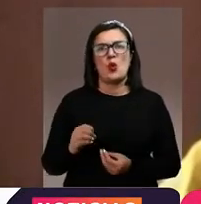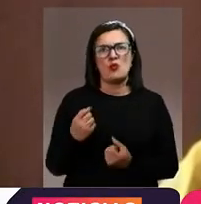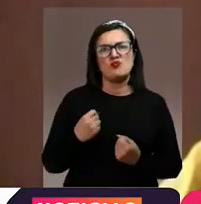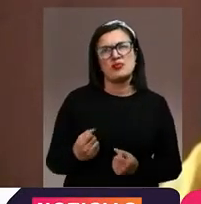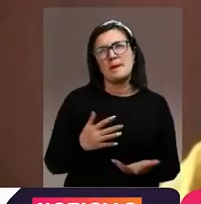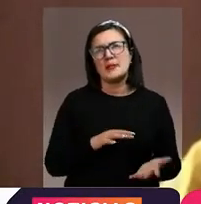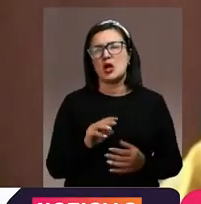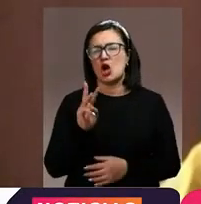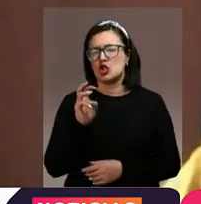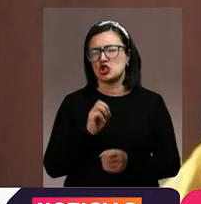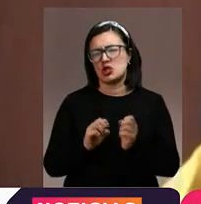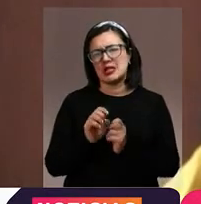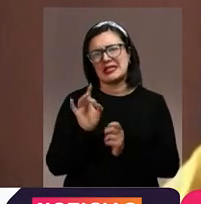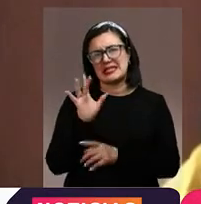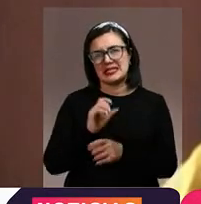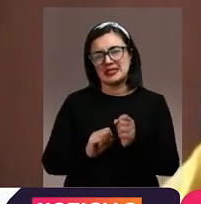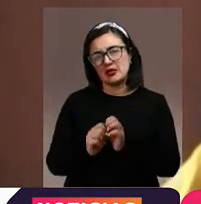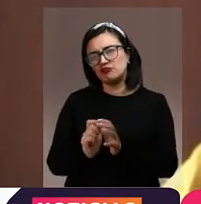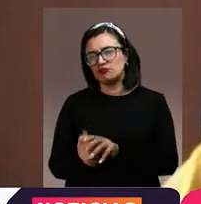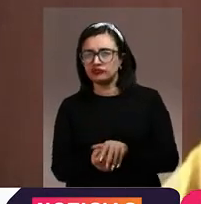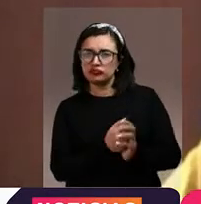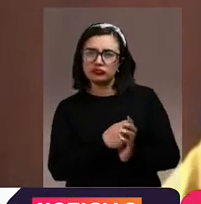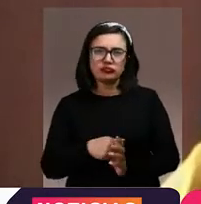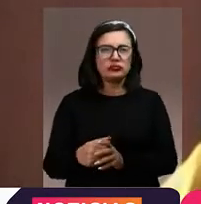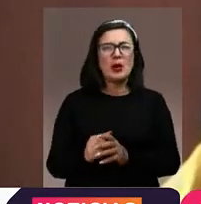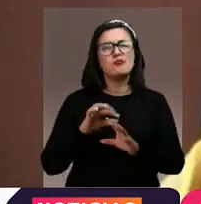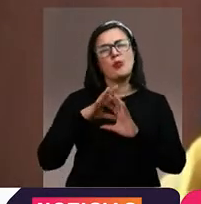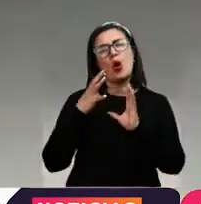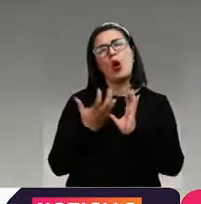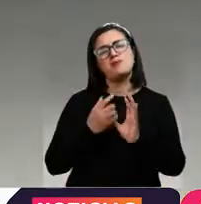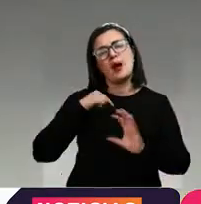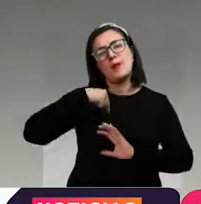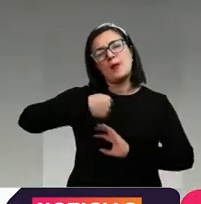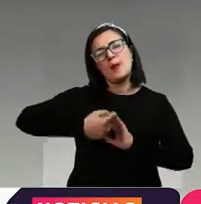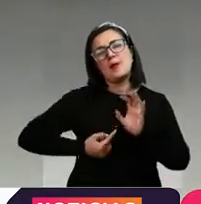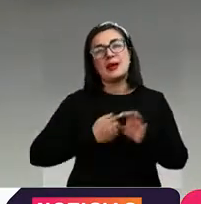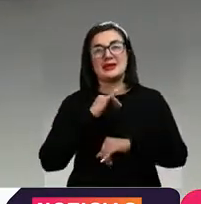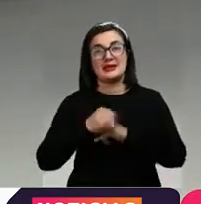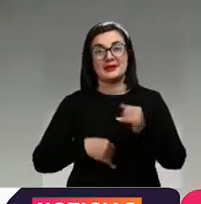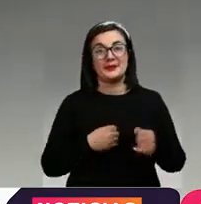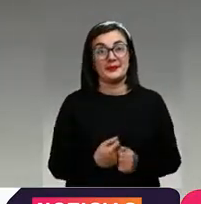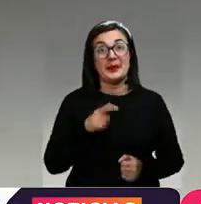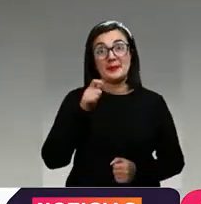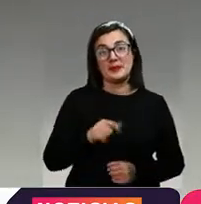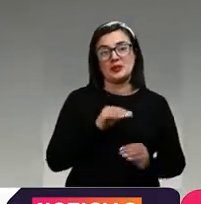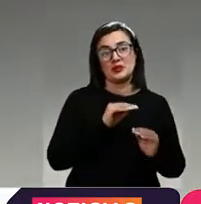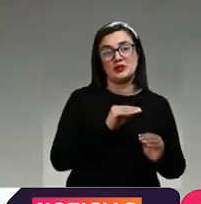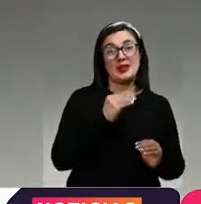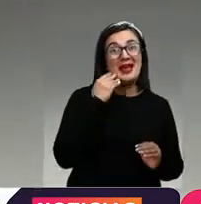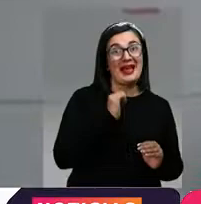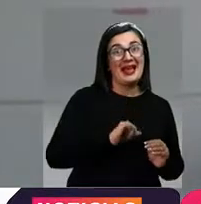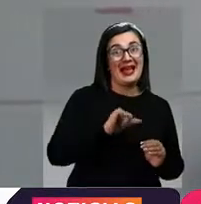15 años de experiencia en citas mundiales y en torneos internacionales. Para el entrenador femenino, la meta a